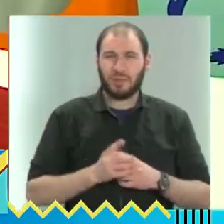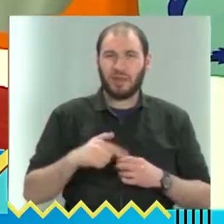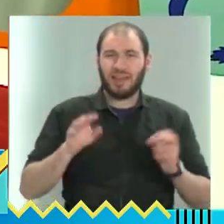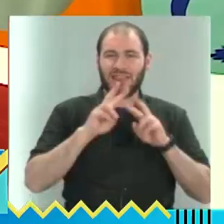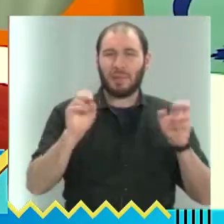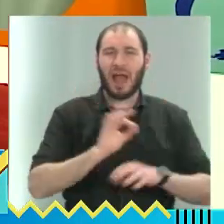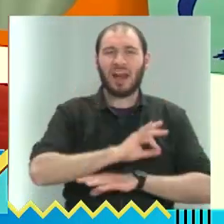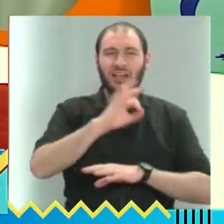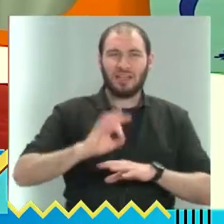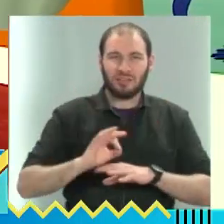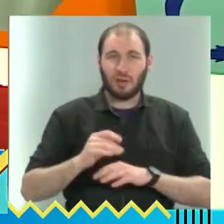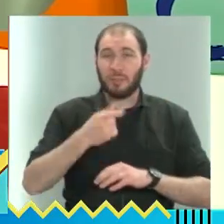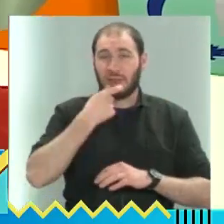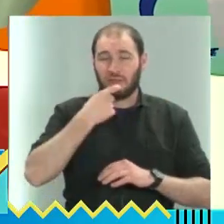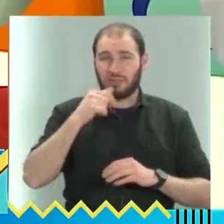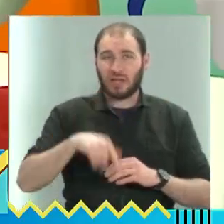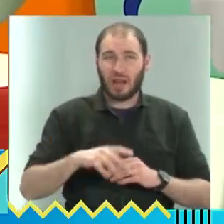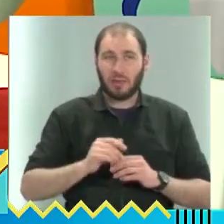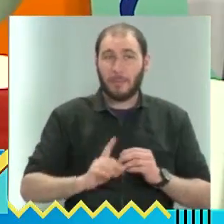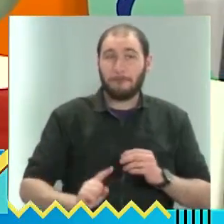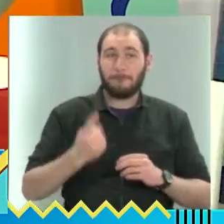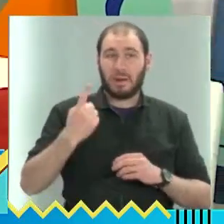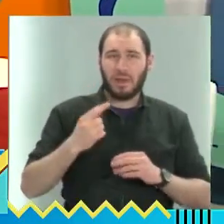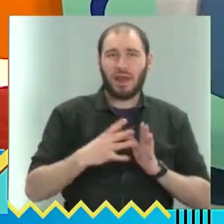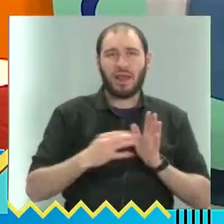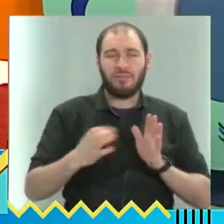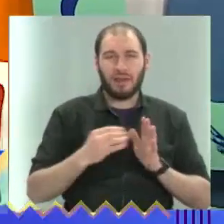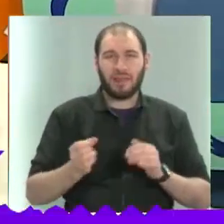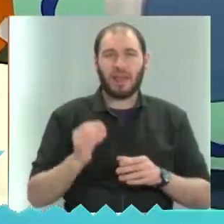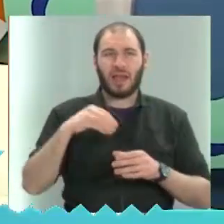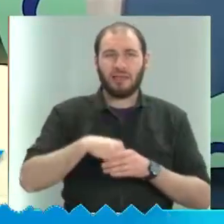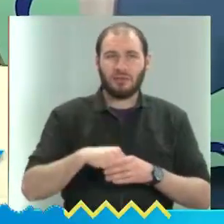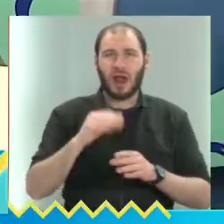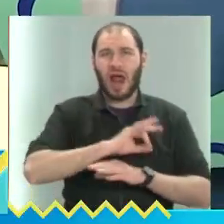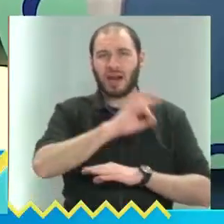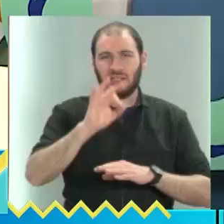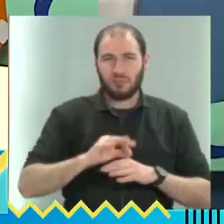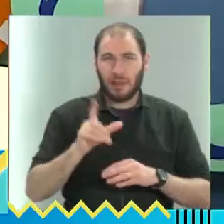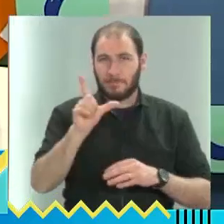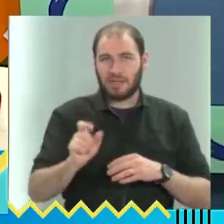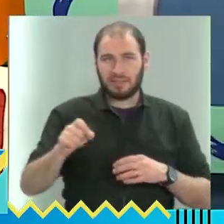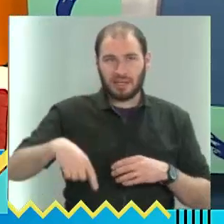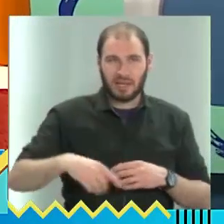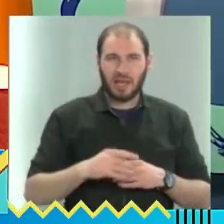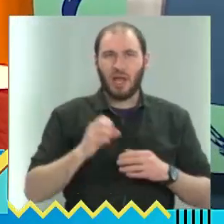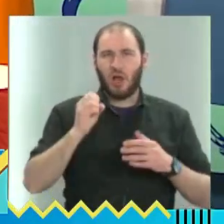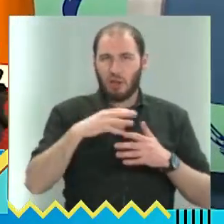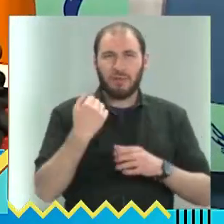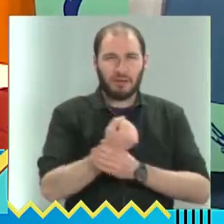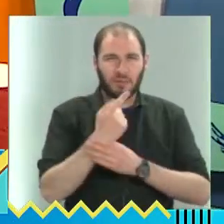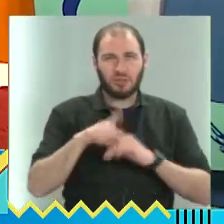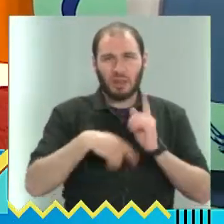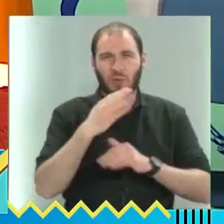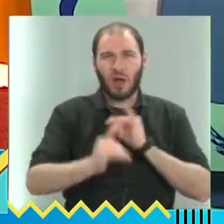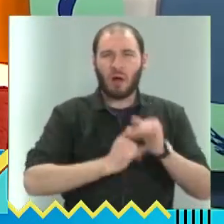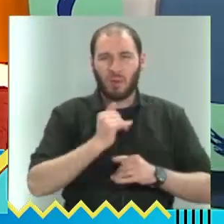la arquitectura. Mendoza es quizás una pionera o un referente dentro de la arquitectura en nuestro país, ¿sí? Hay nombres que suenan, ya los vamos a